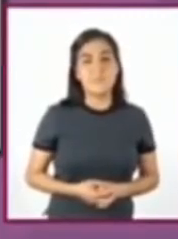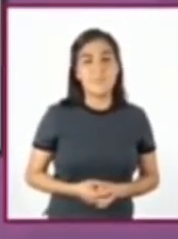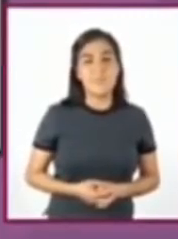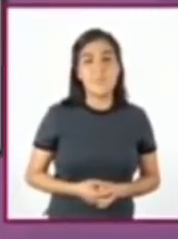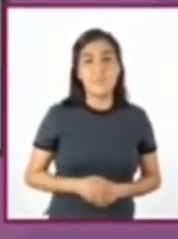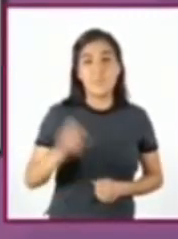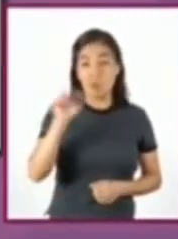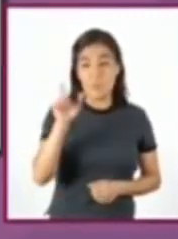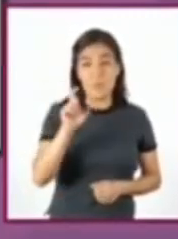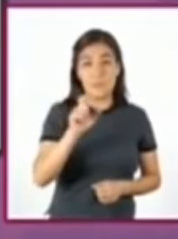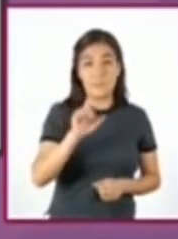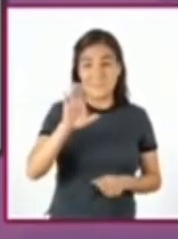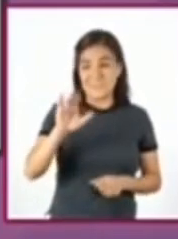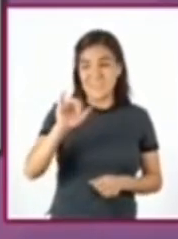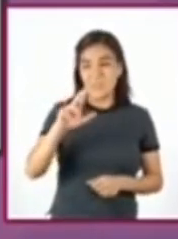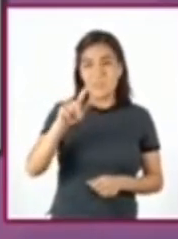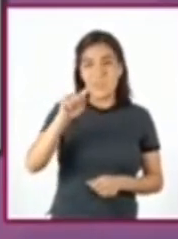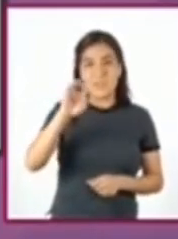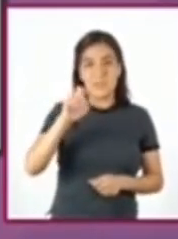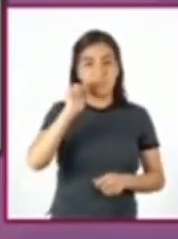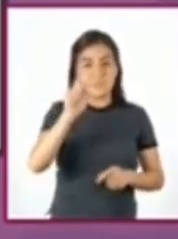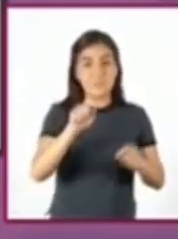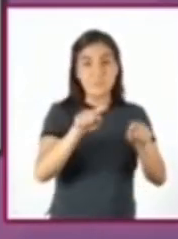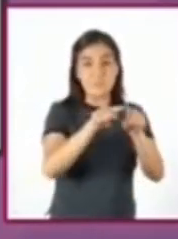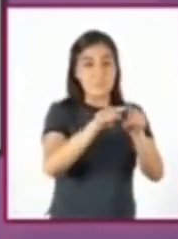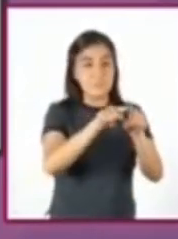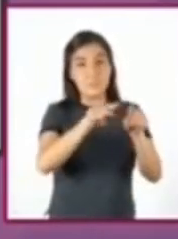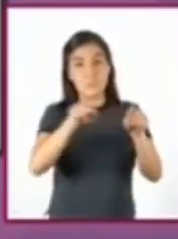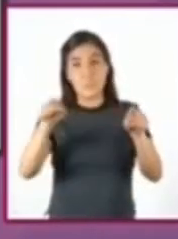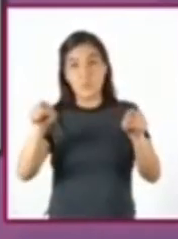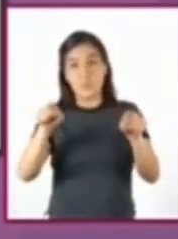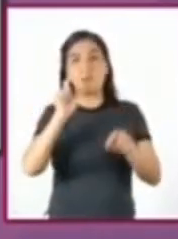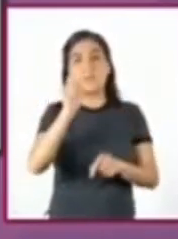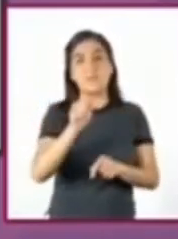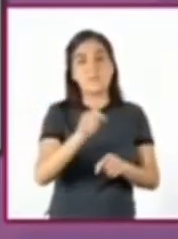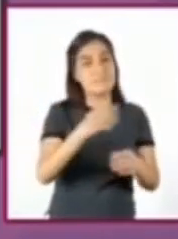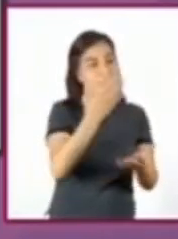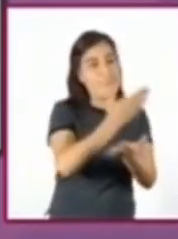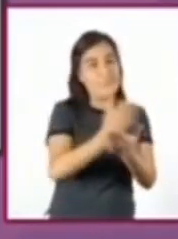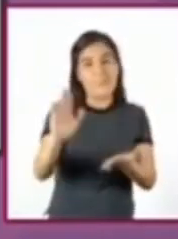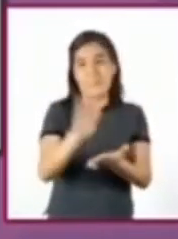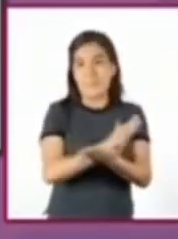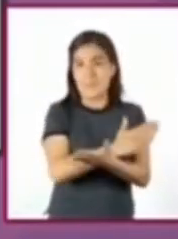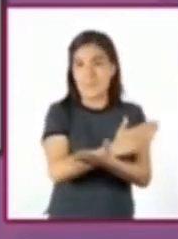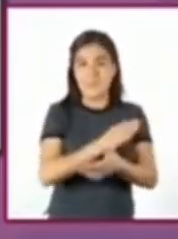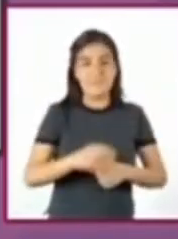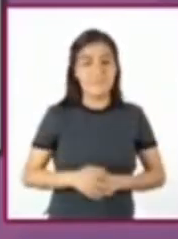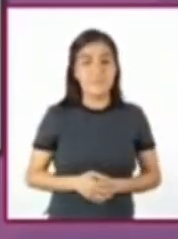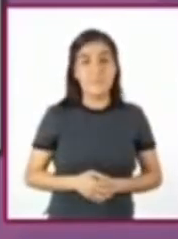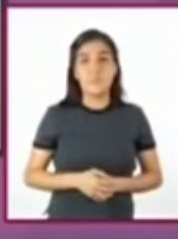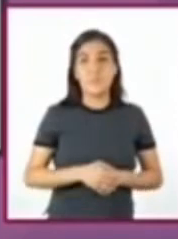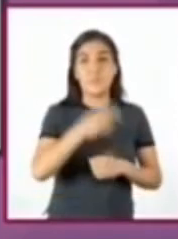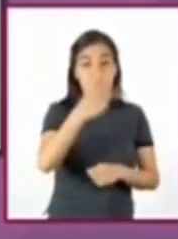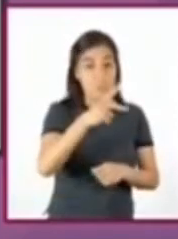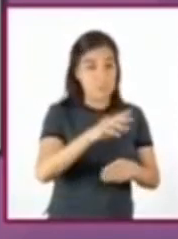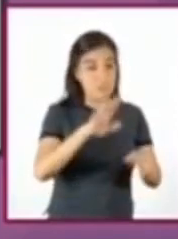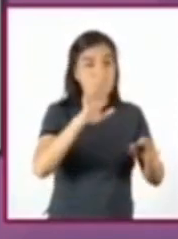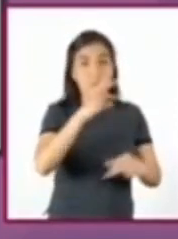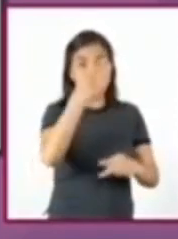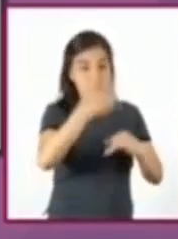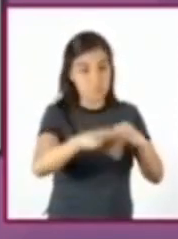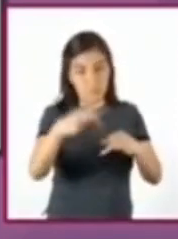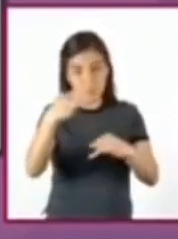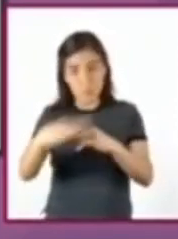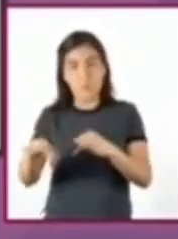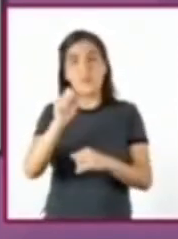Cuando un circuito está conectado en paralelo, sus elementos son independientes. Sus terminales se unen en dos